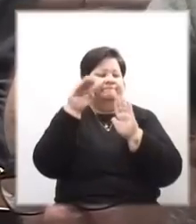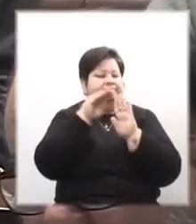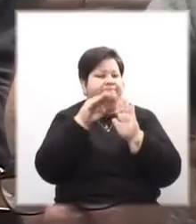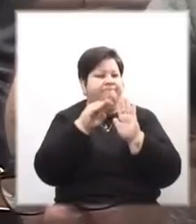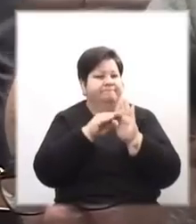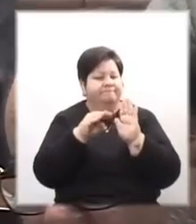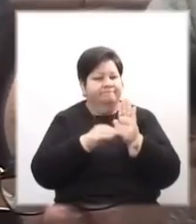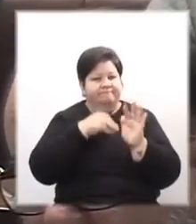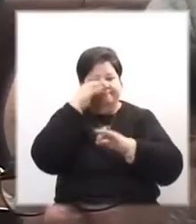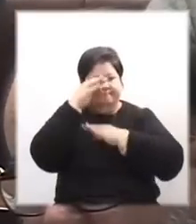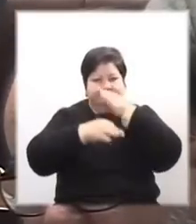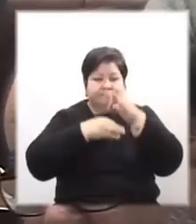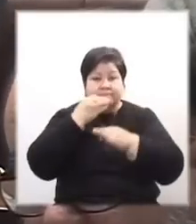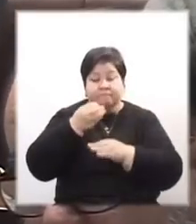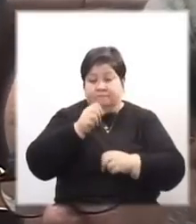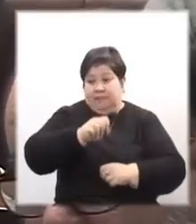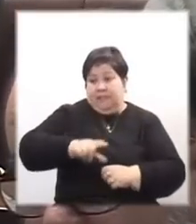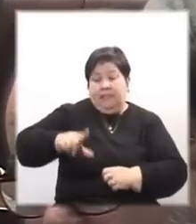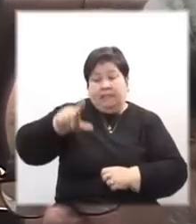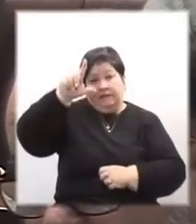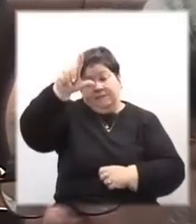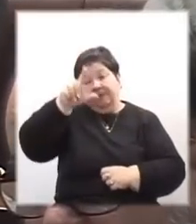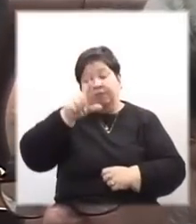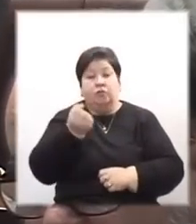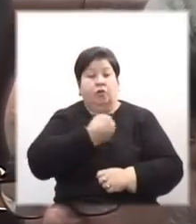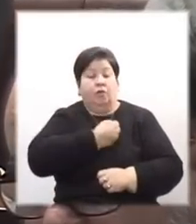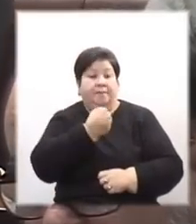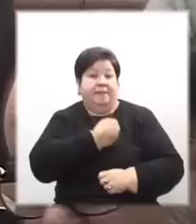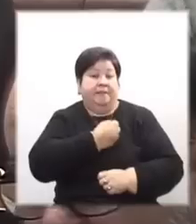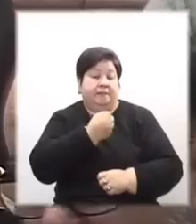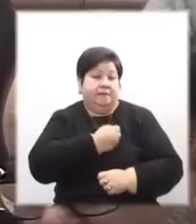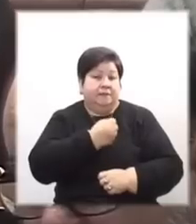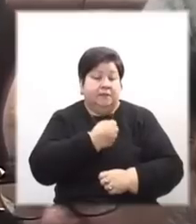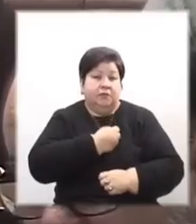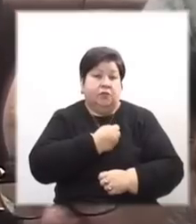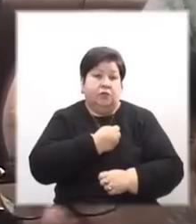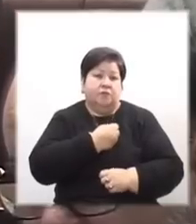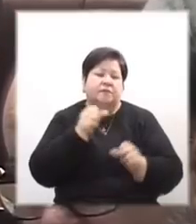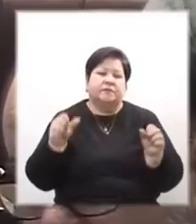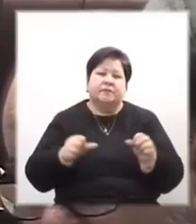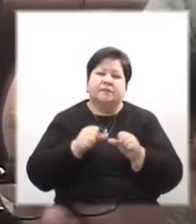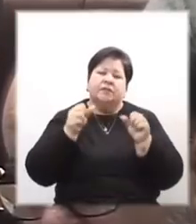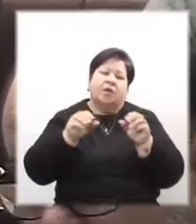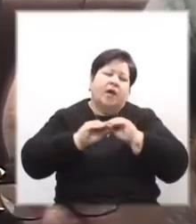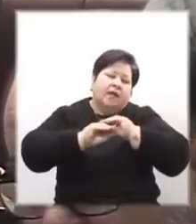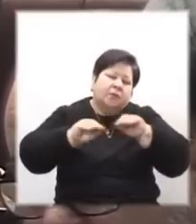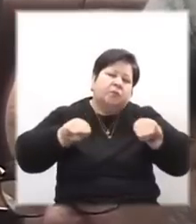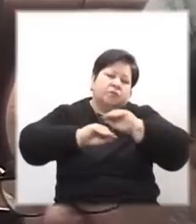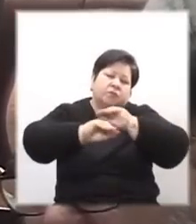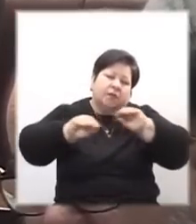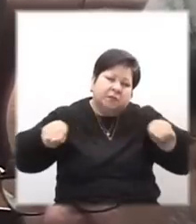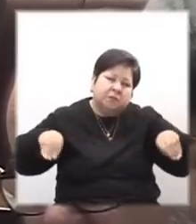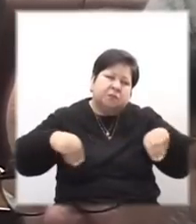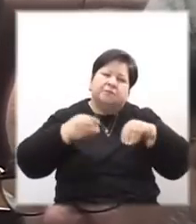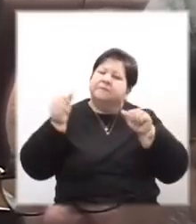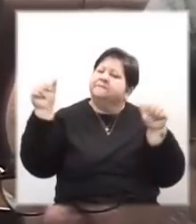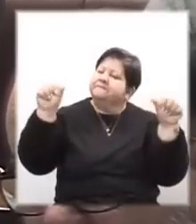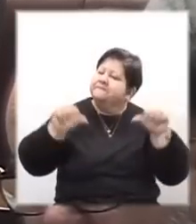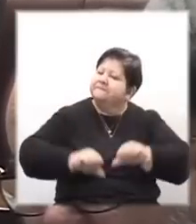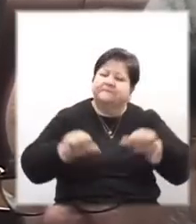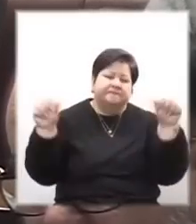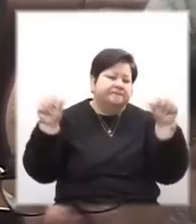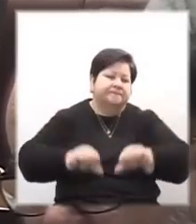sistematizar. Frente al crecimiento sistemático de homicidios, se realizaron múltiples anuncios que fracasaron con todo